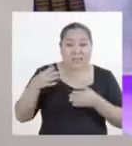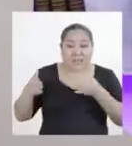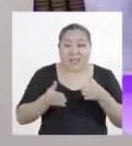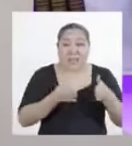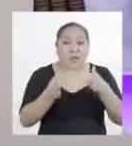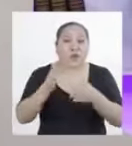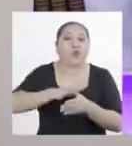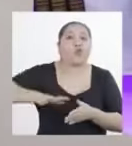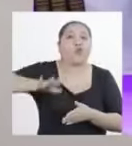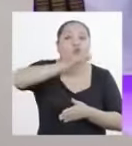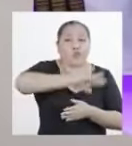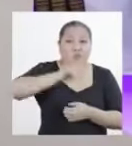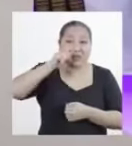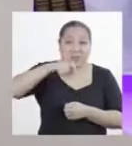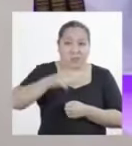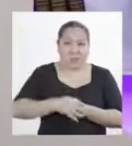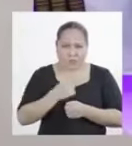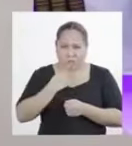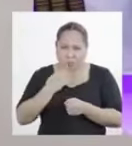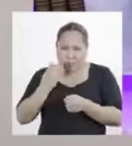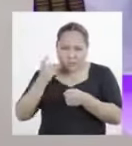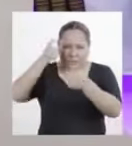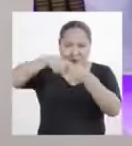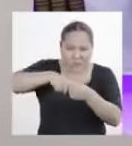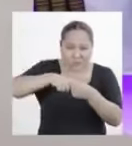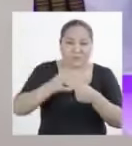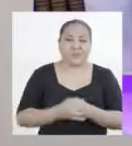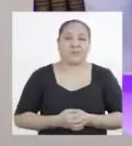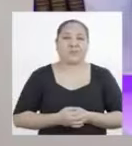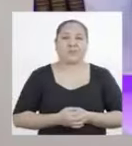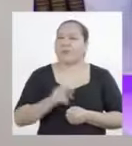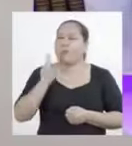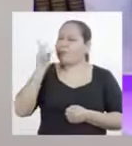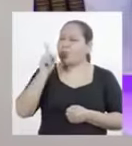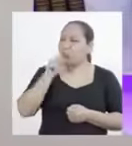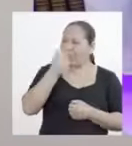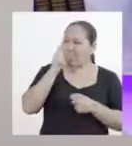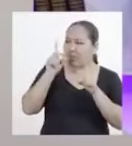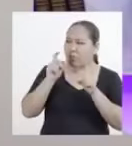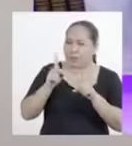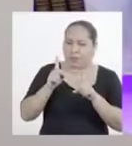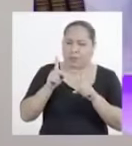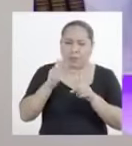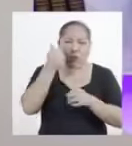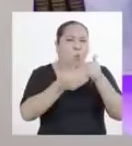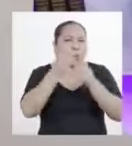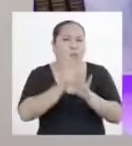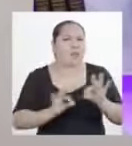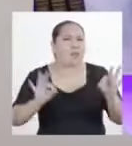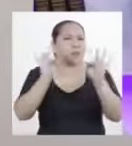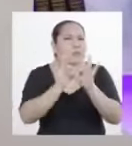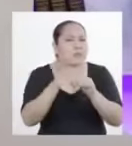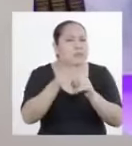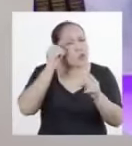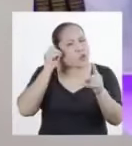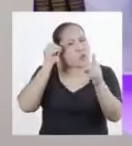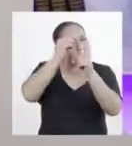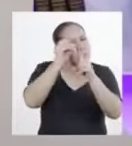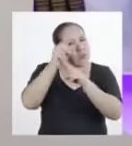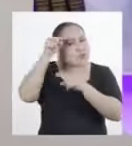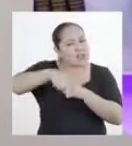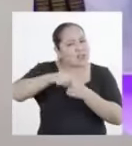Y en ese camino, todas y todos debemos estar comprometidos Profesor, una pregunta más ¿Cuál es la